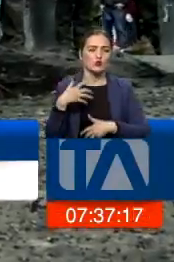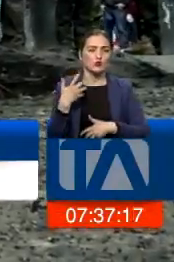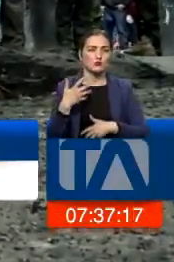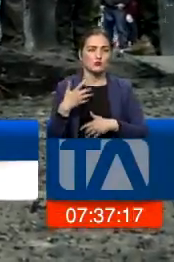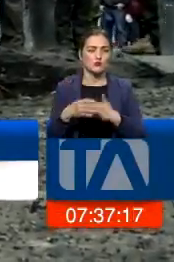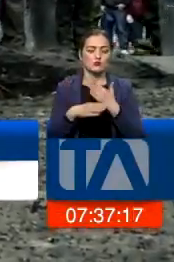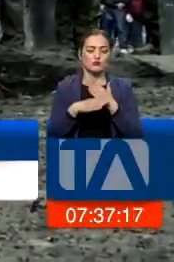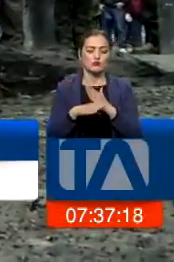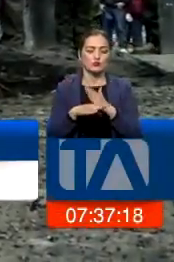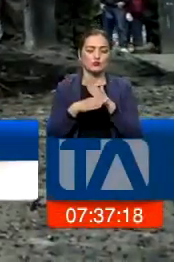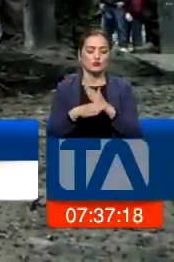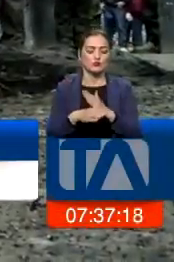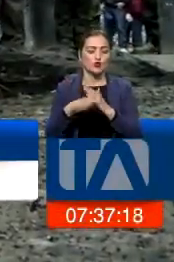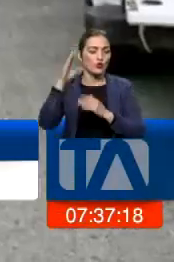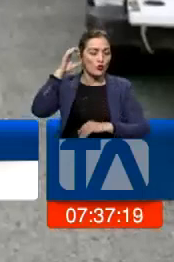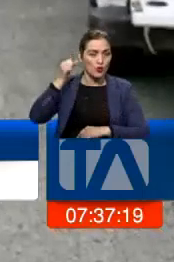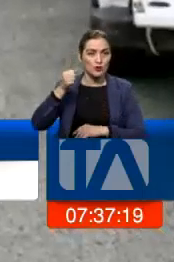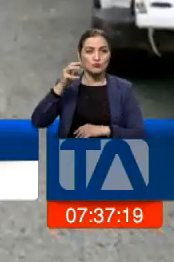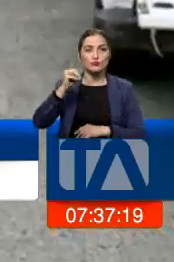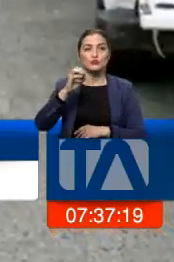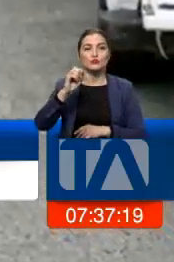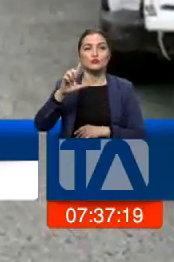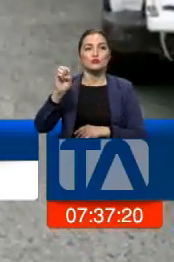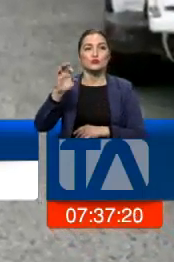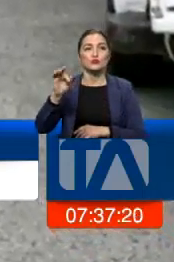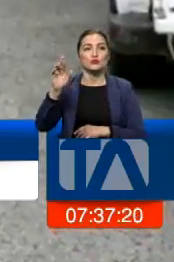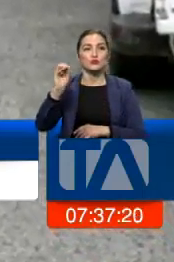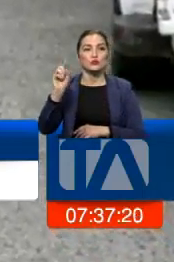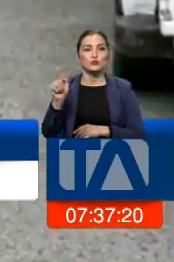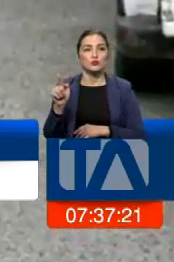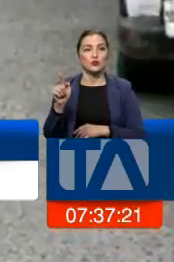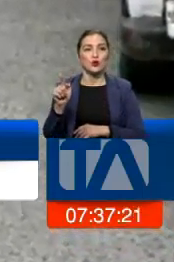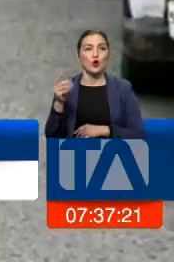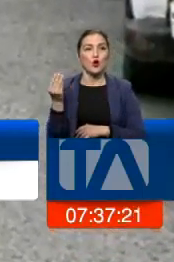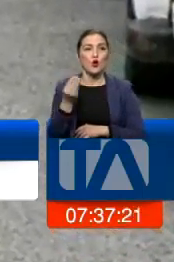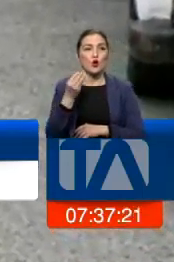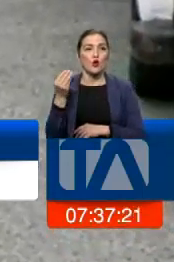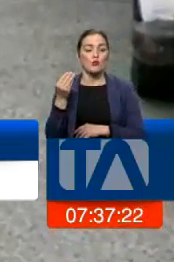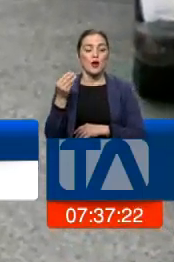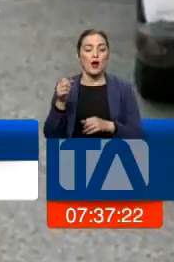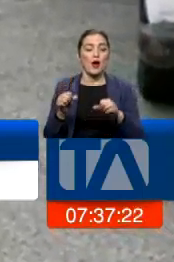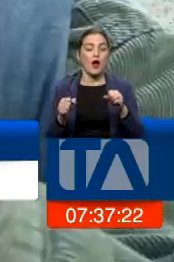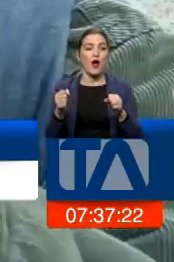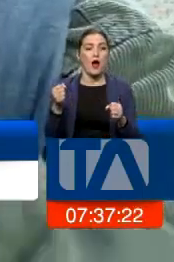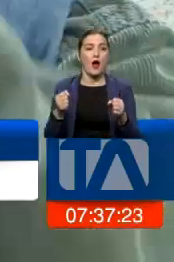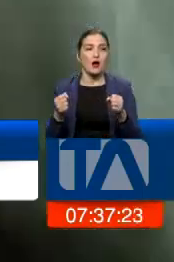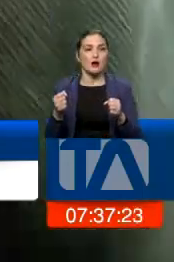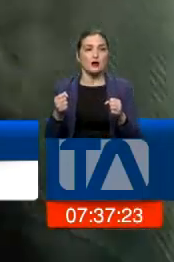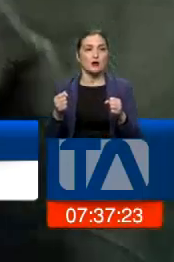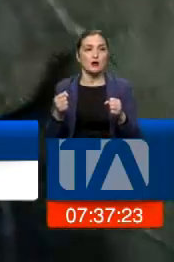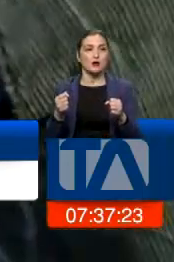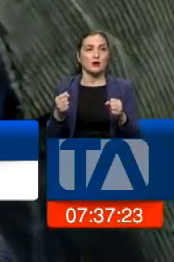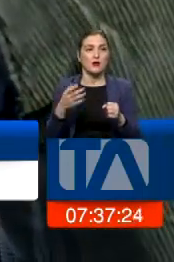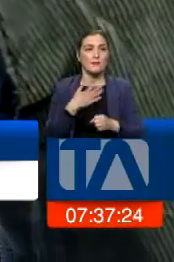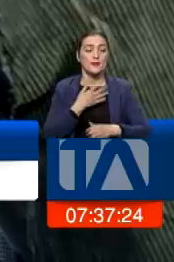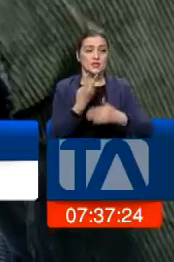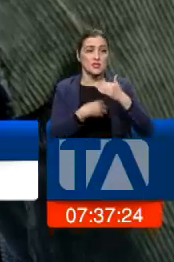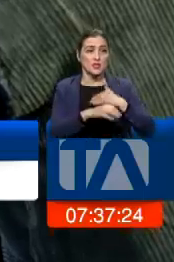encontraba cerrada la vía Cuenca-Molleturo. El joven fue atropellado y murió minutos después. Él queda con mis hijos